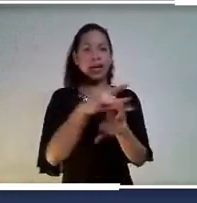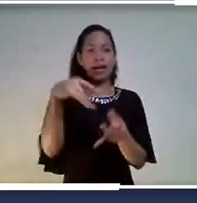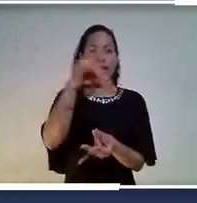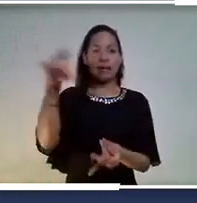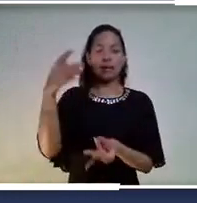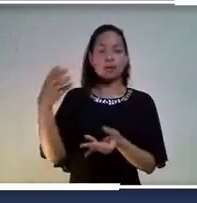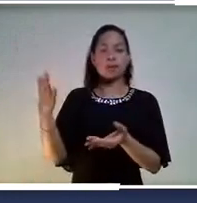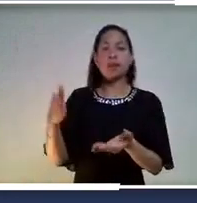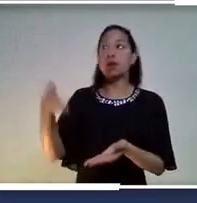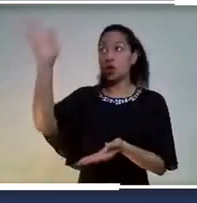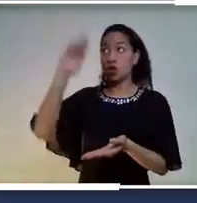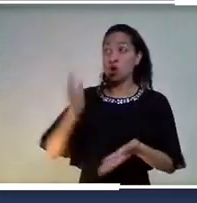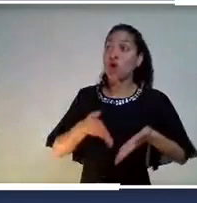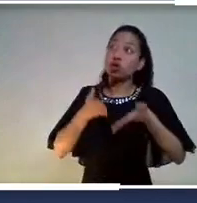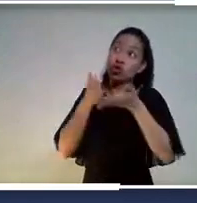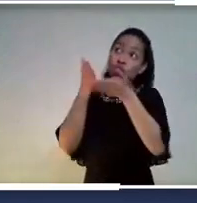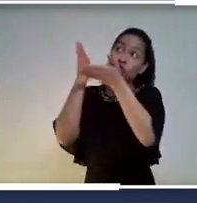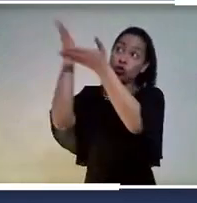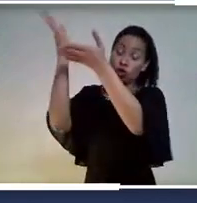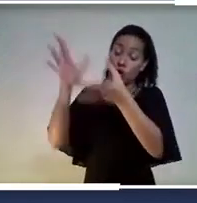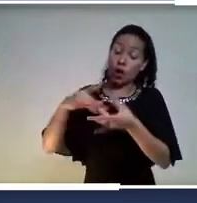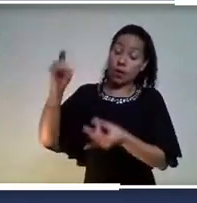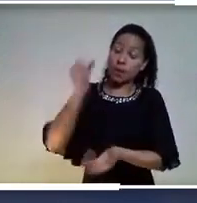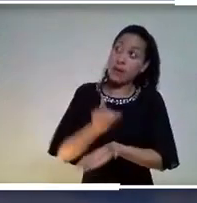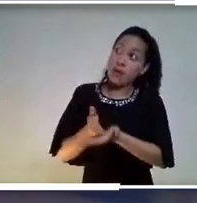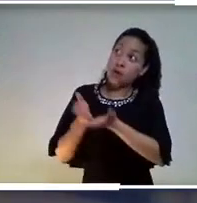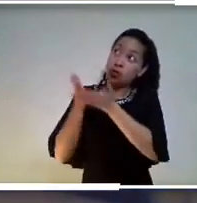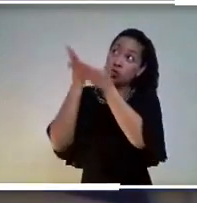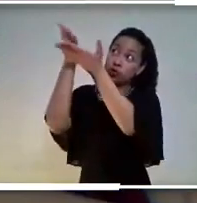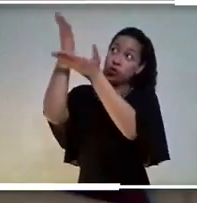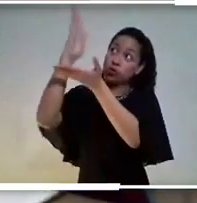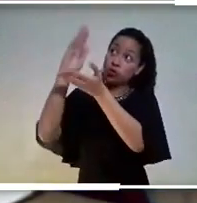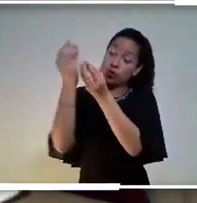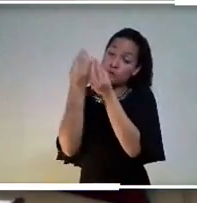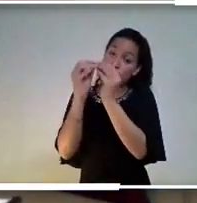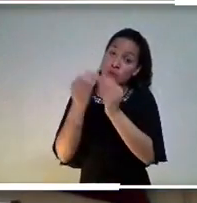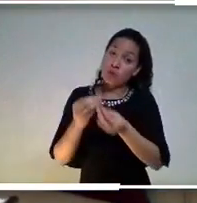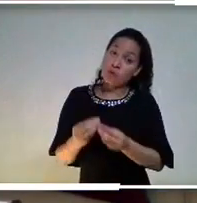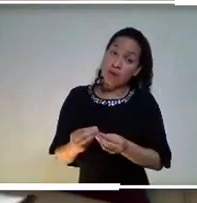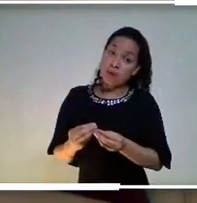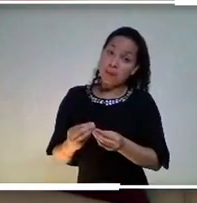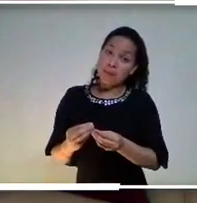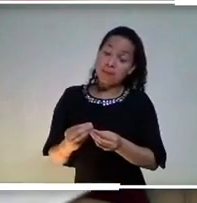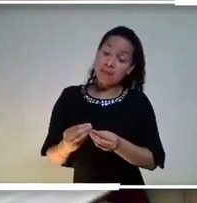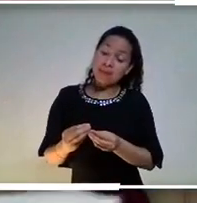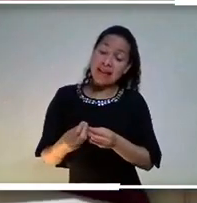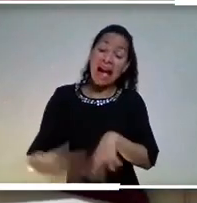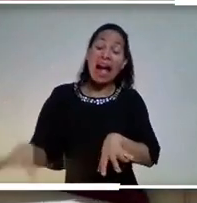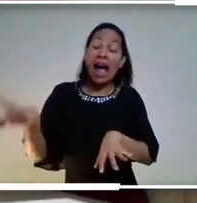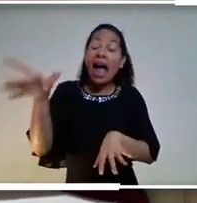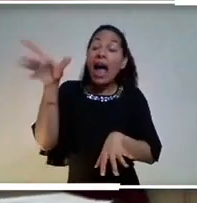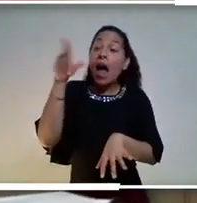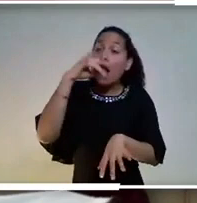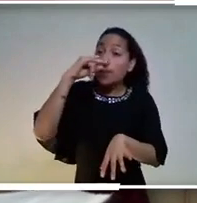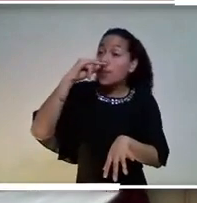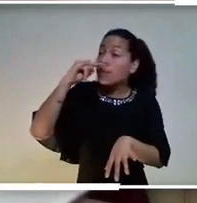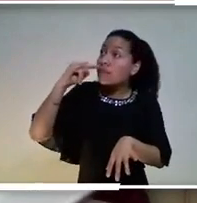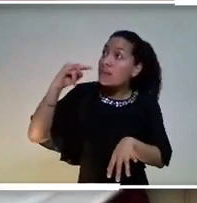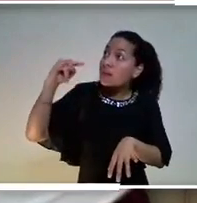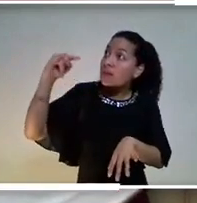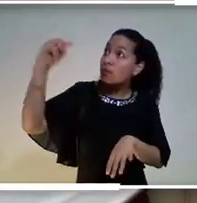ese aliento o energía de vida retorna el creador amados eso es lo que dice la palabra de dios